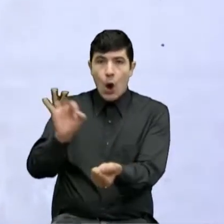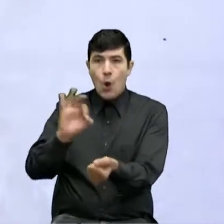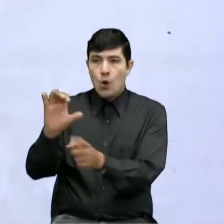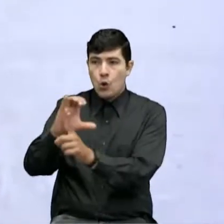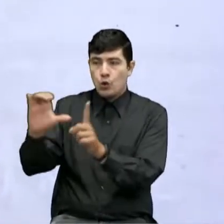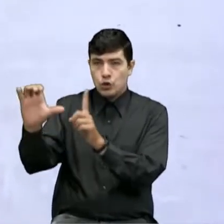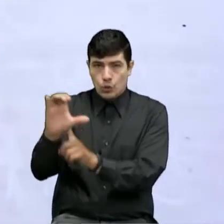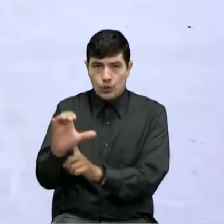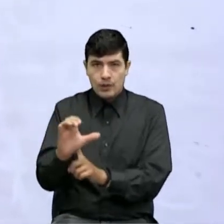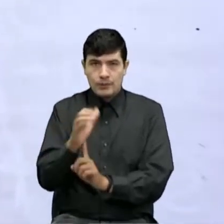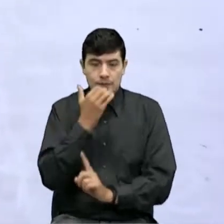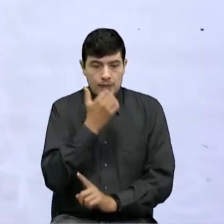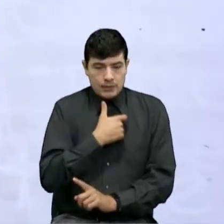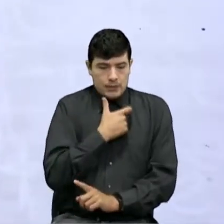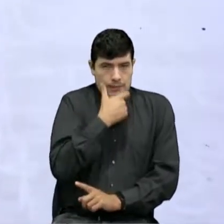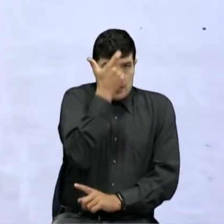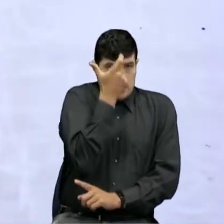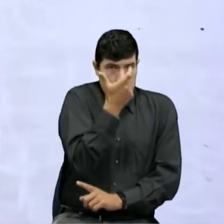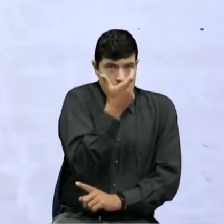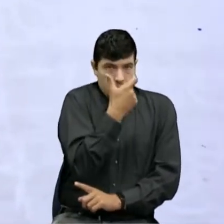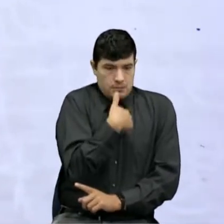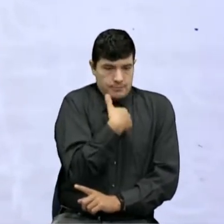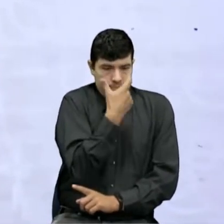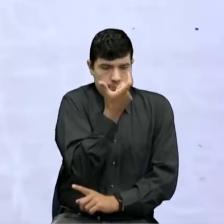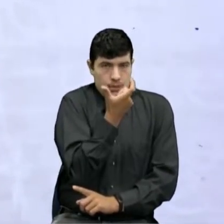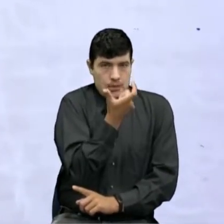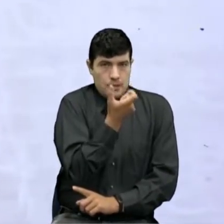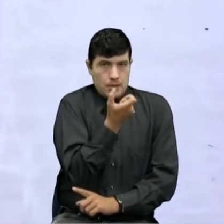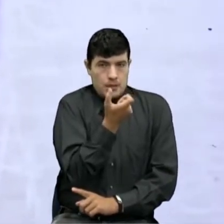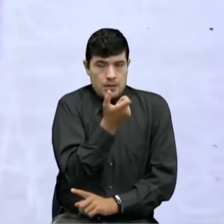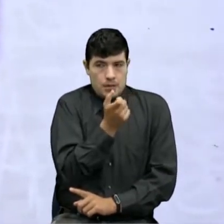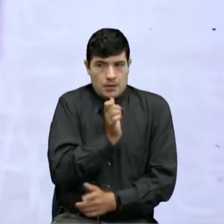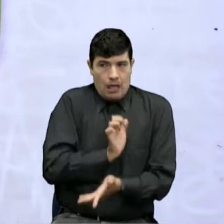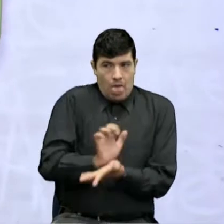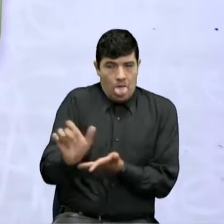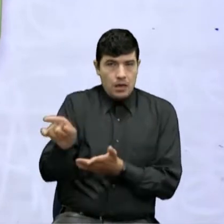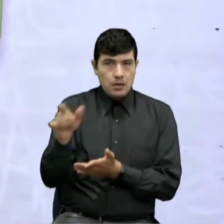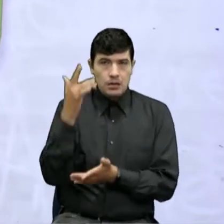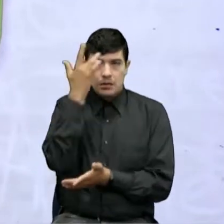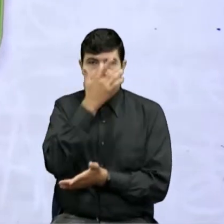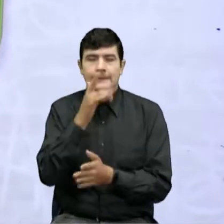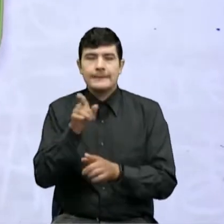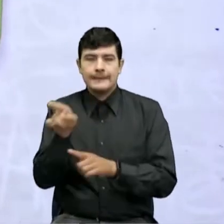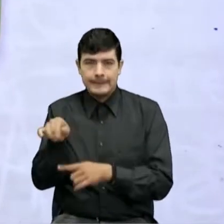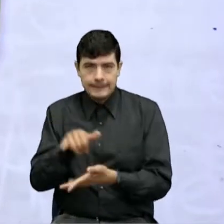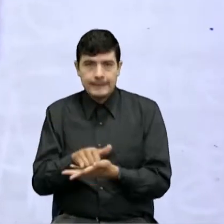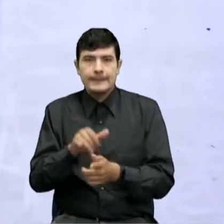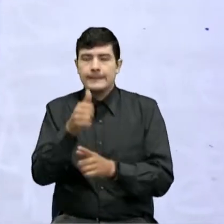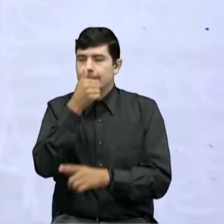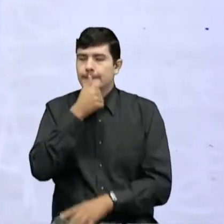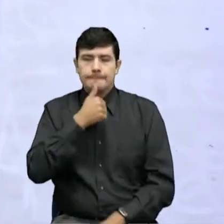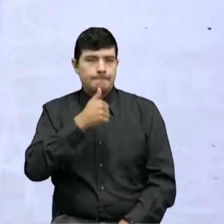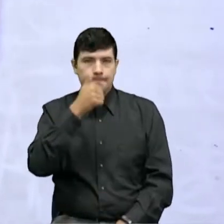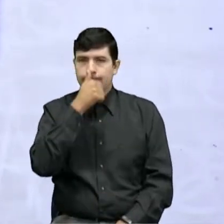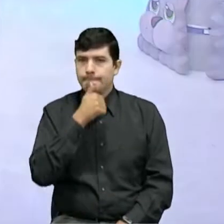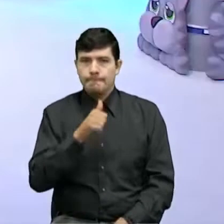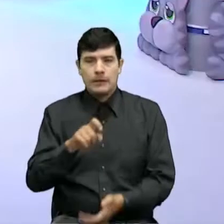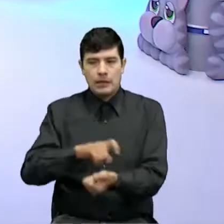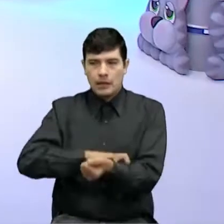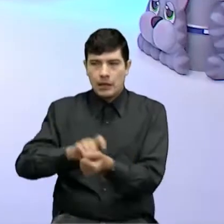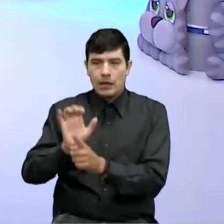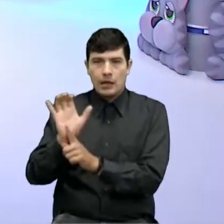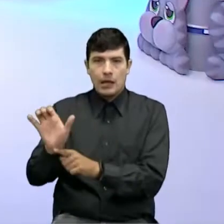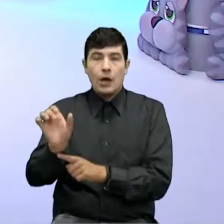hacia personas extranjeras, ¿ya? Ajá. Aquí podemos hablar entonces de lo que es la segregación racial,